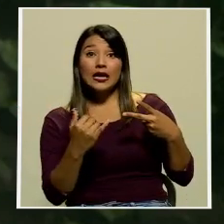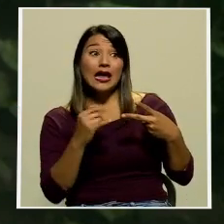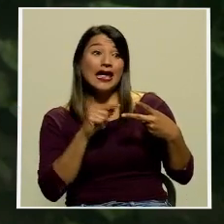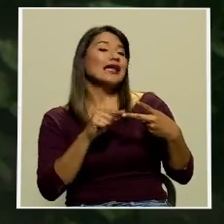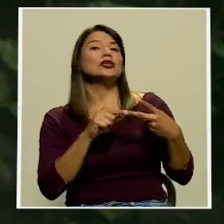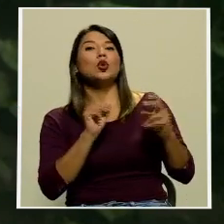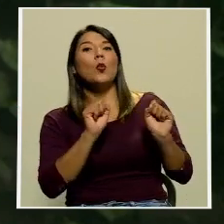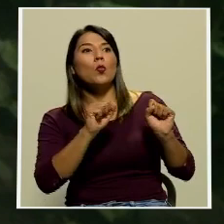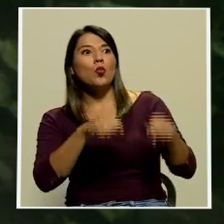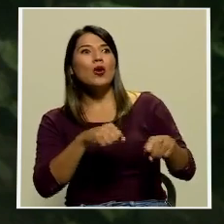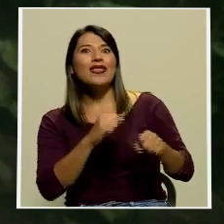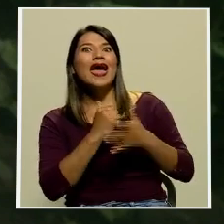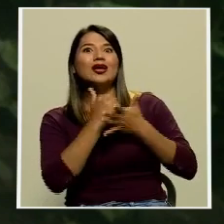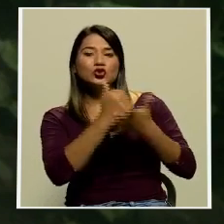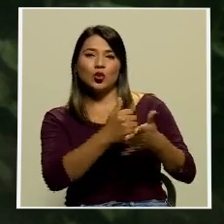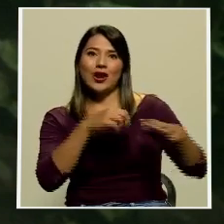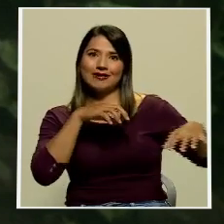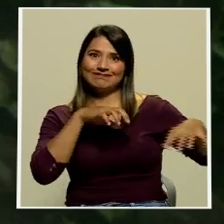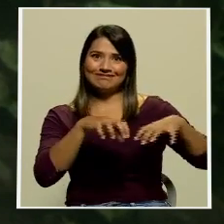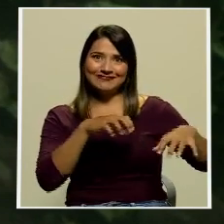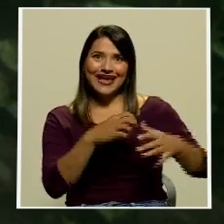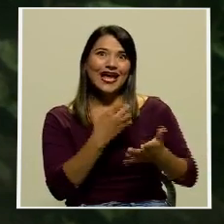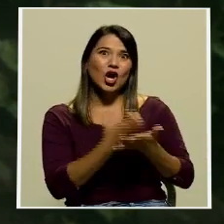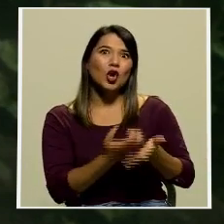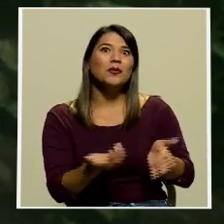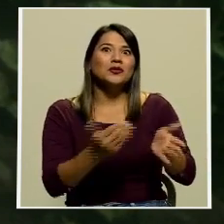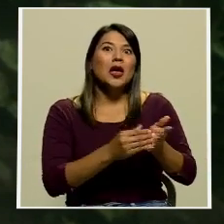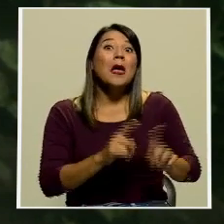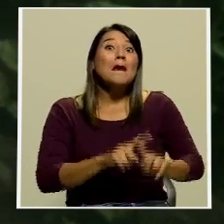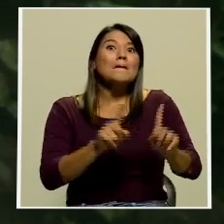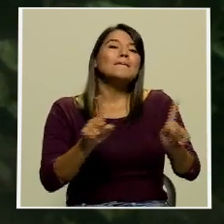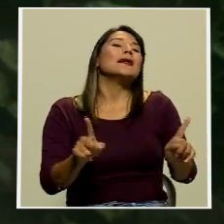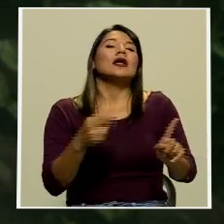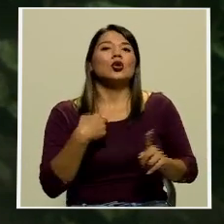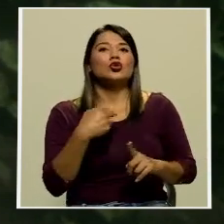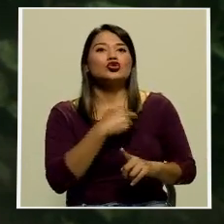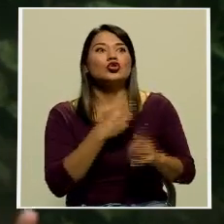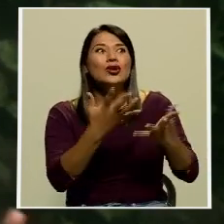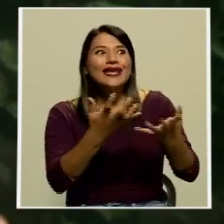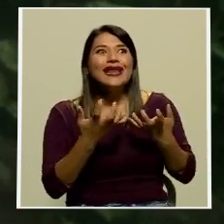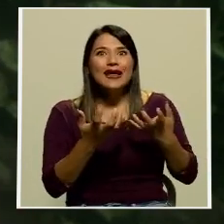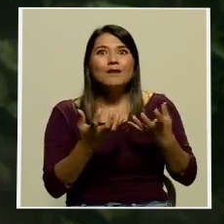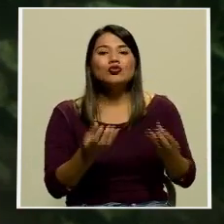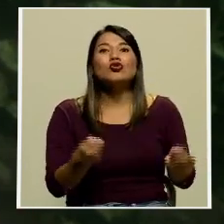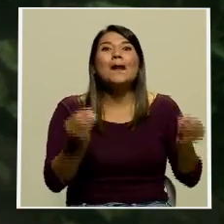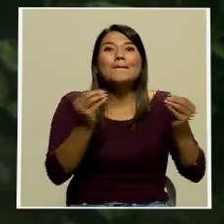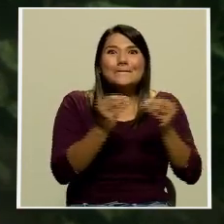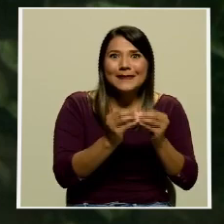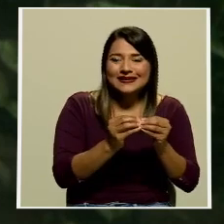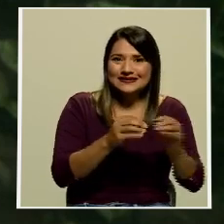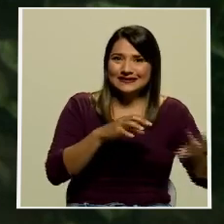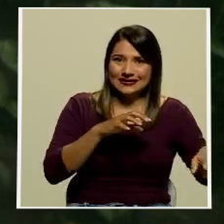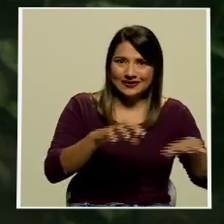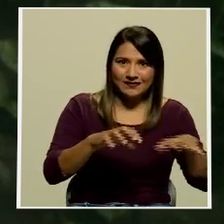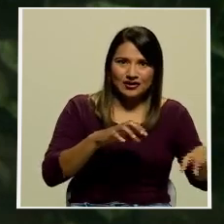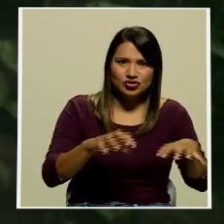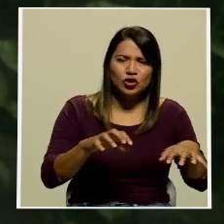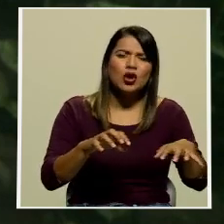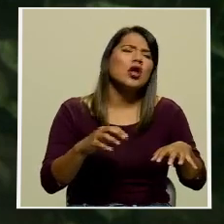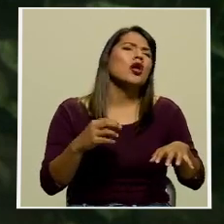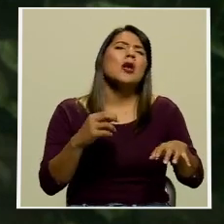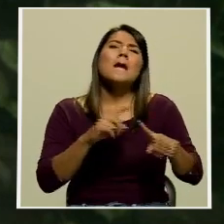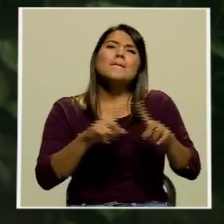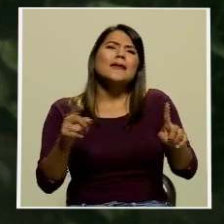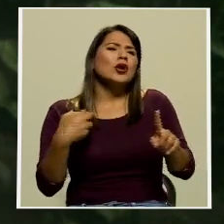más aún a la reactivación económica. El asunto es que la idea es generar aún más, pero las ideas pueden venir aquí, muchos